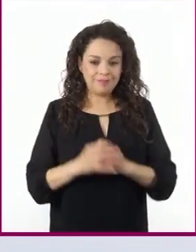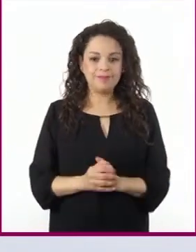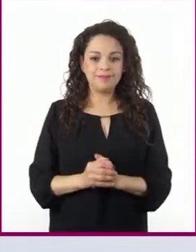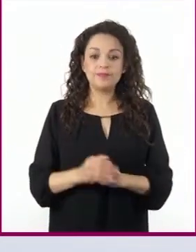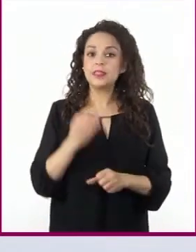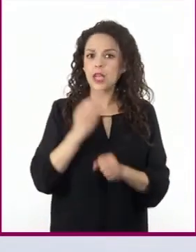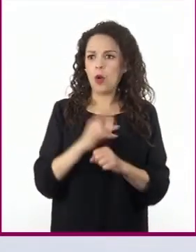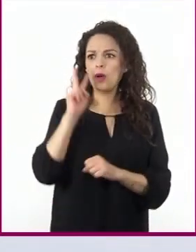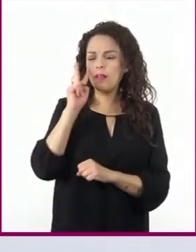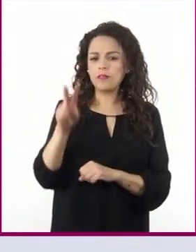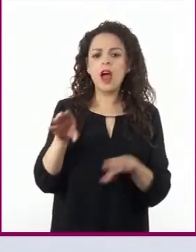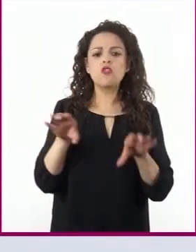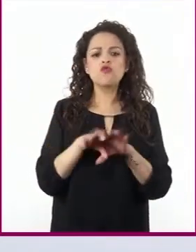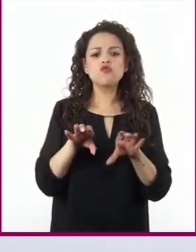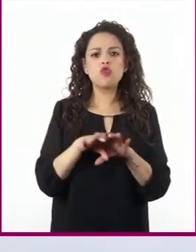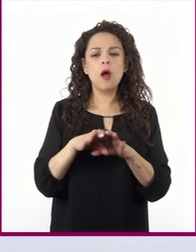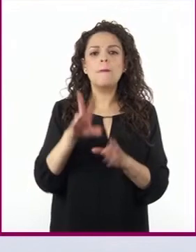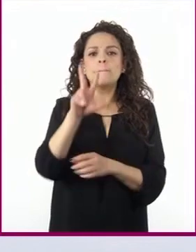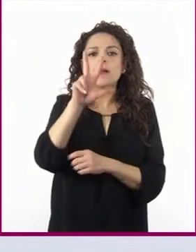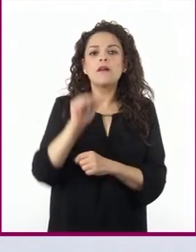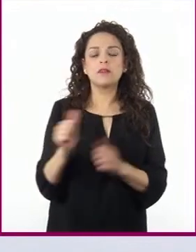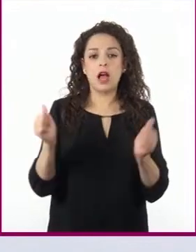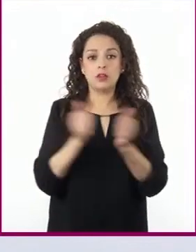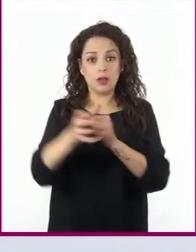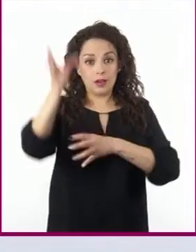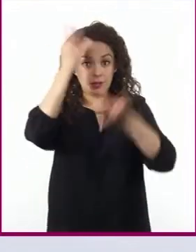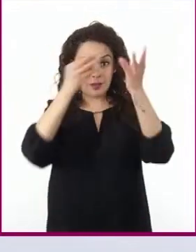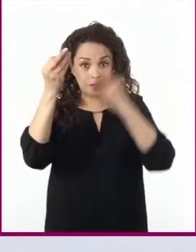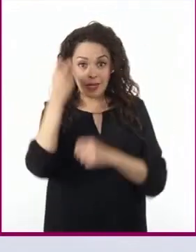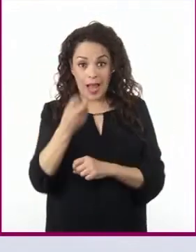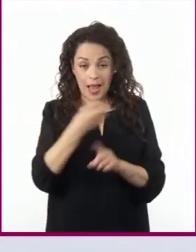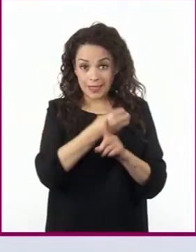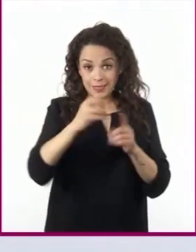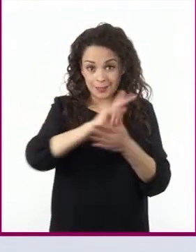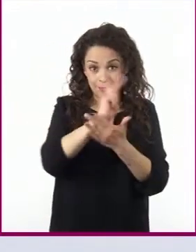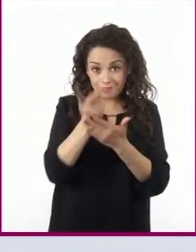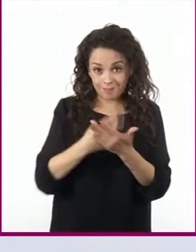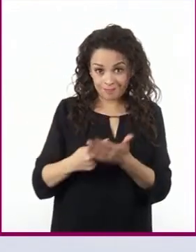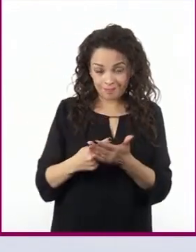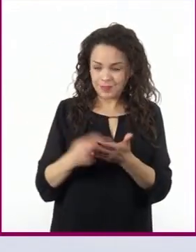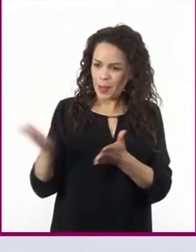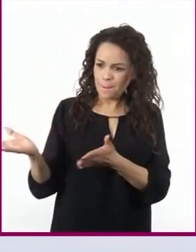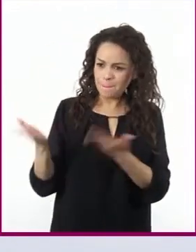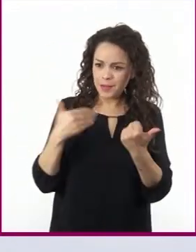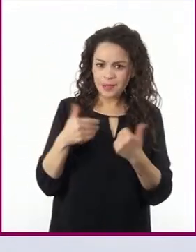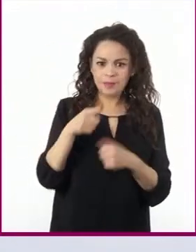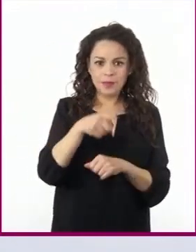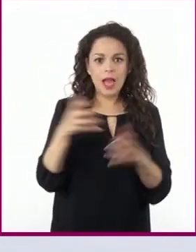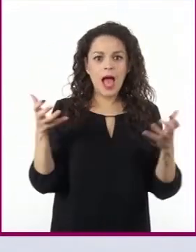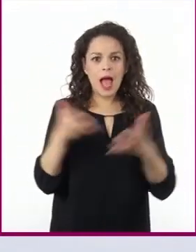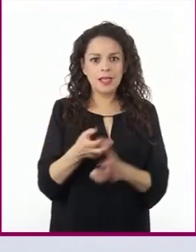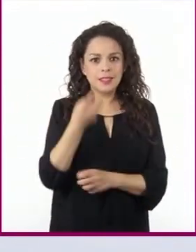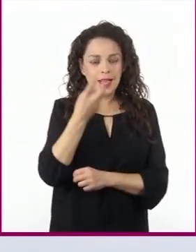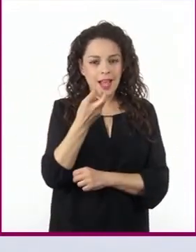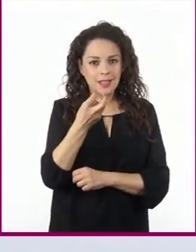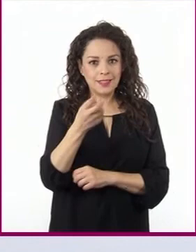Veamos cómo vamos en cuanto a conocimientos de esta sesión. Así que les invito a que realicen este